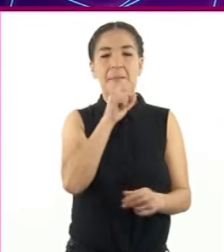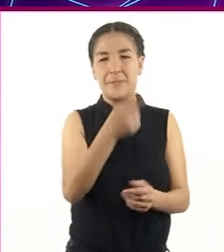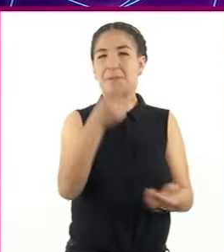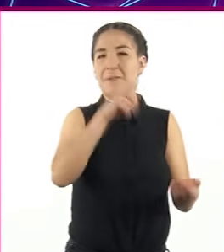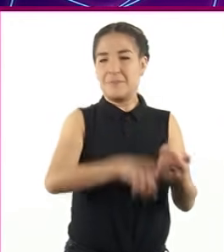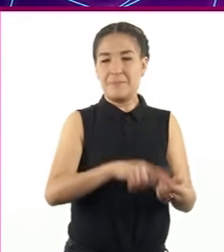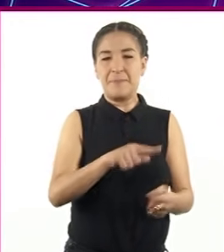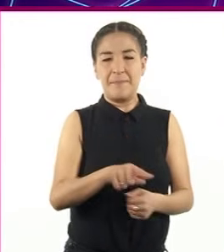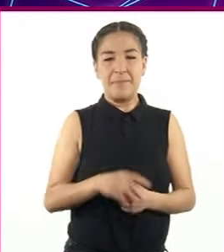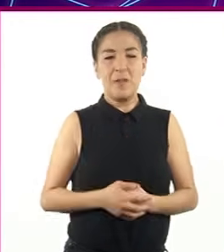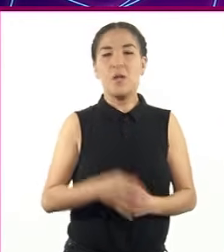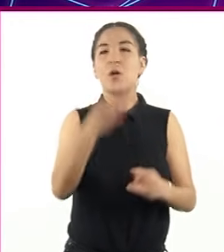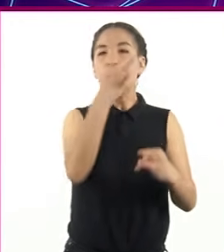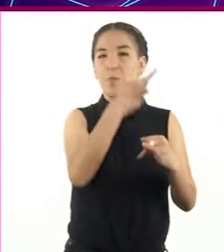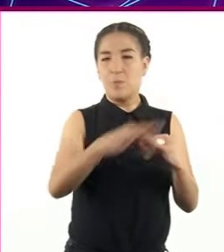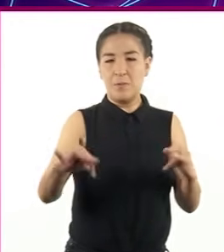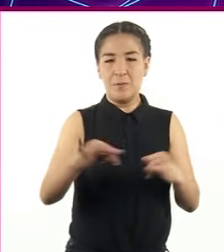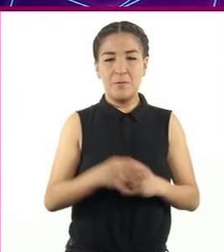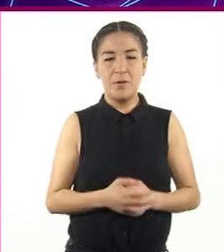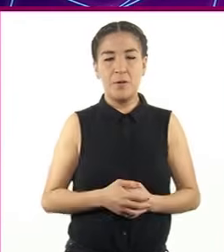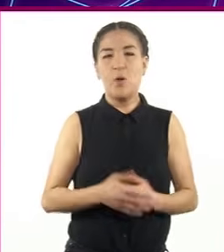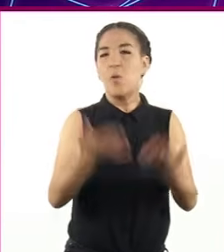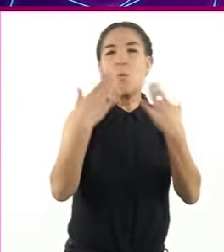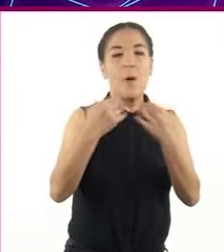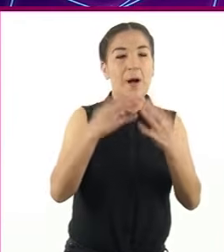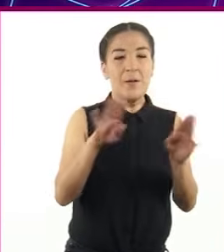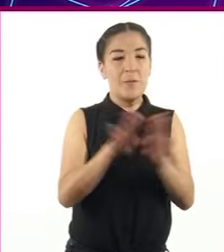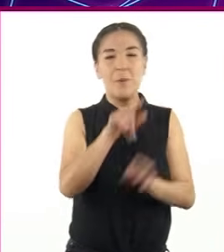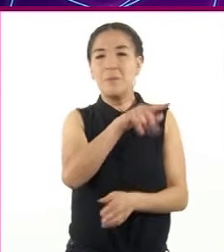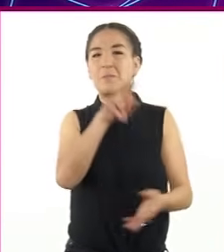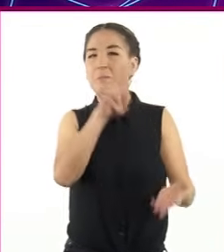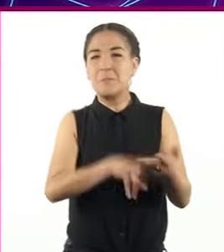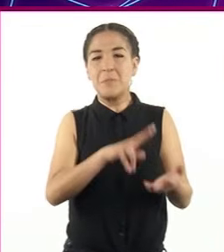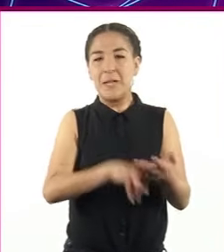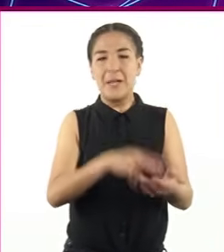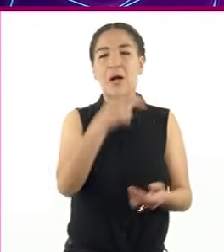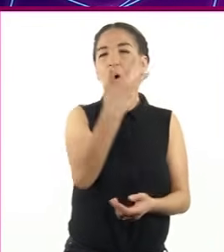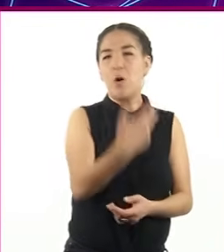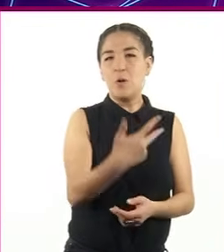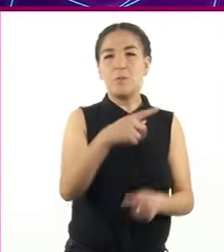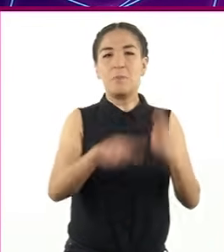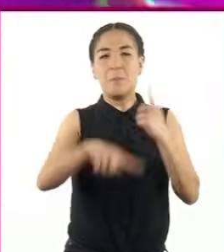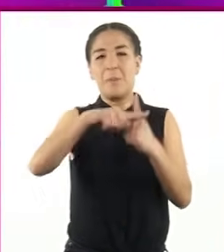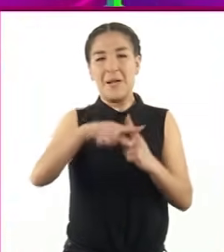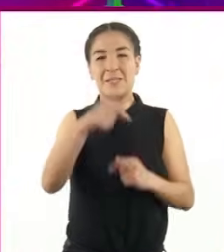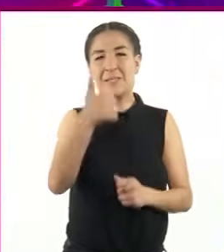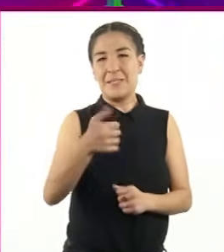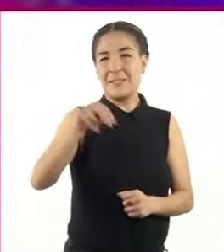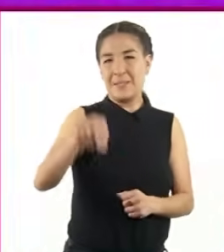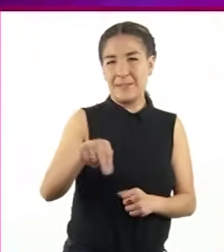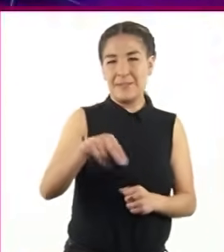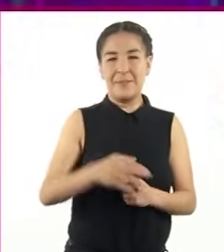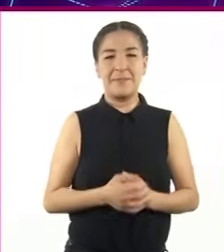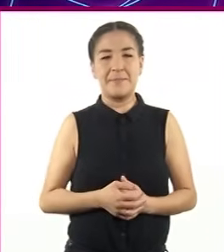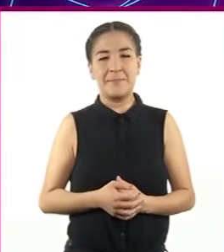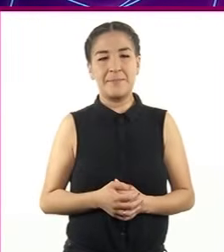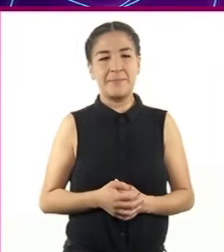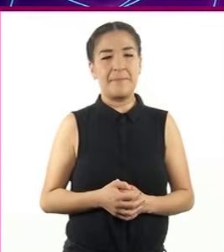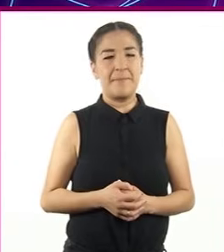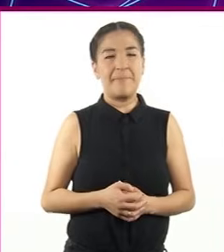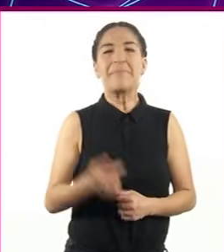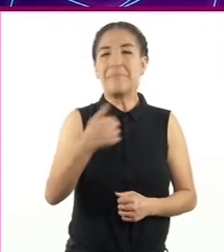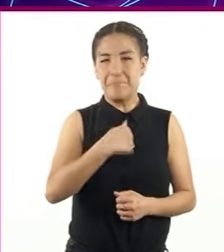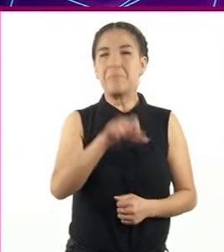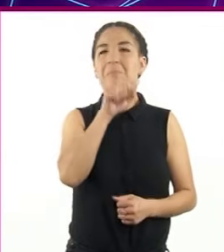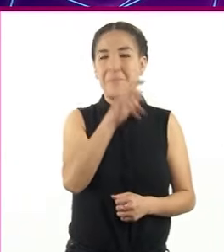sí. Finalmente, no hay otra expresión equivalente a 8 más 6n. Yo también